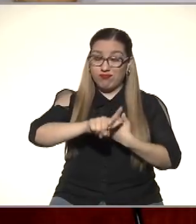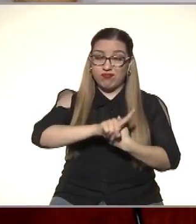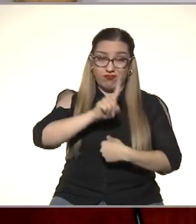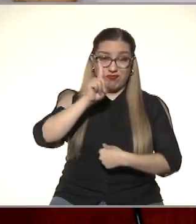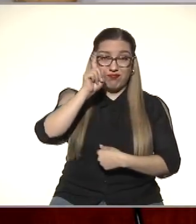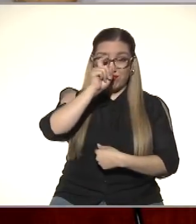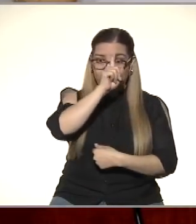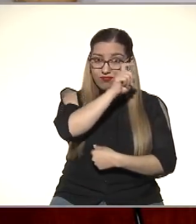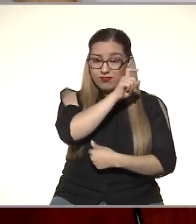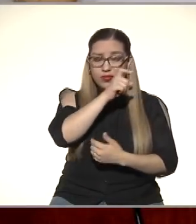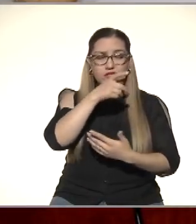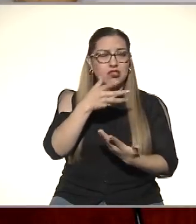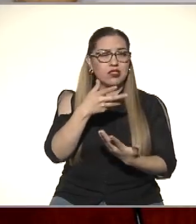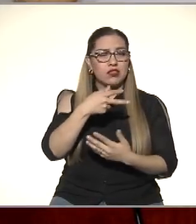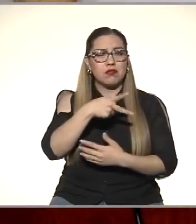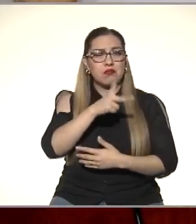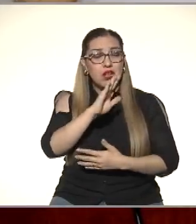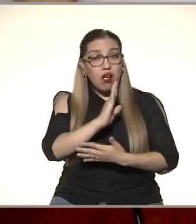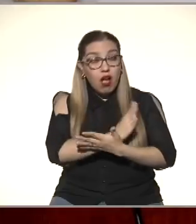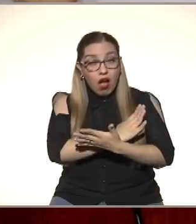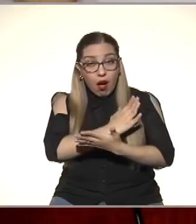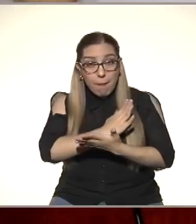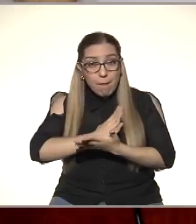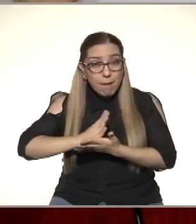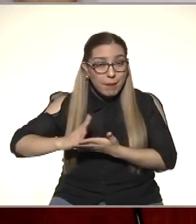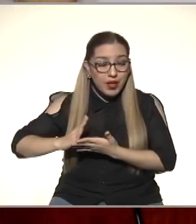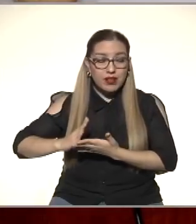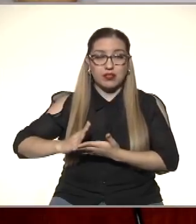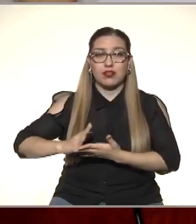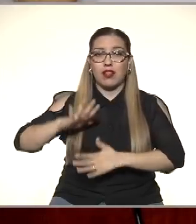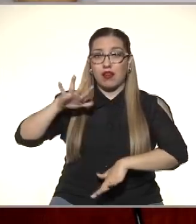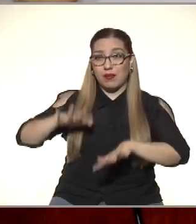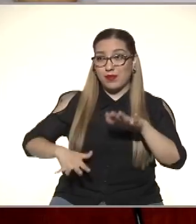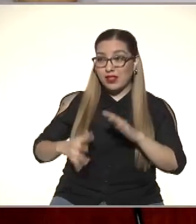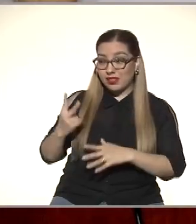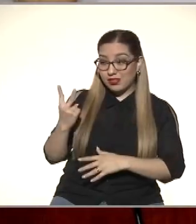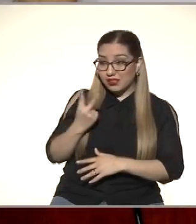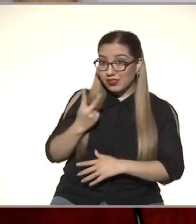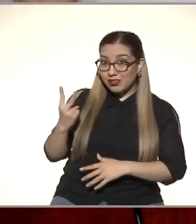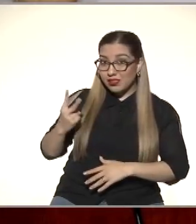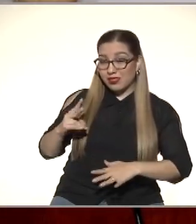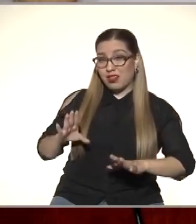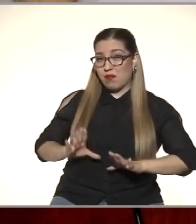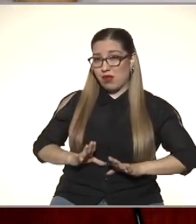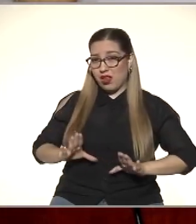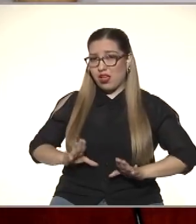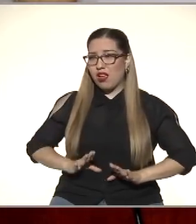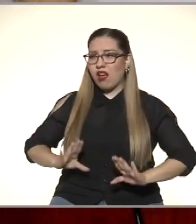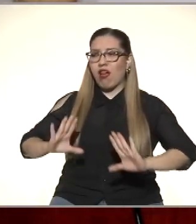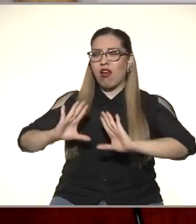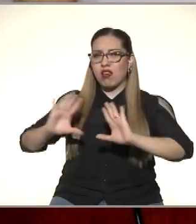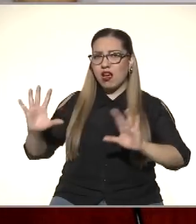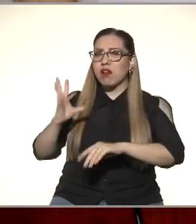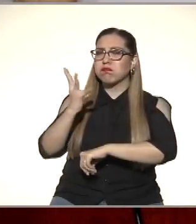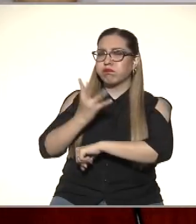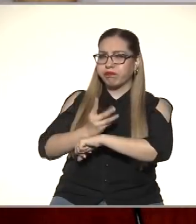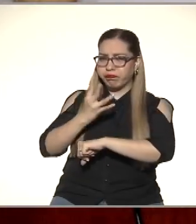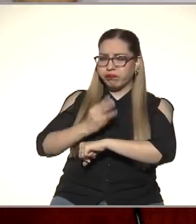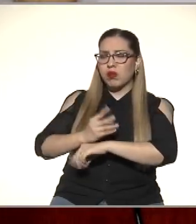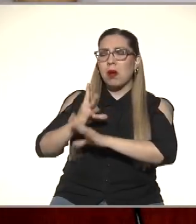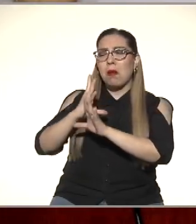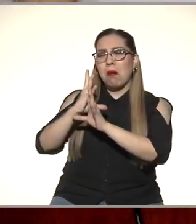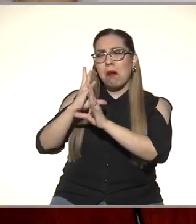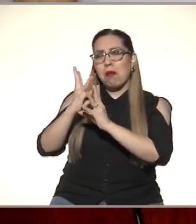muy difícil. Pero además luego, a veces la pareja se arregla, llega a un acuerdo, deciden